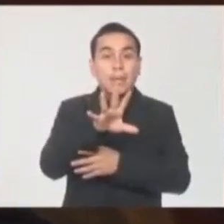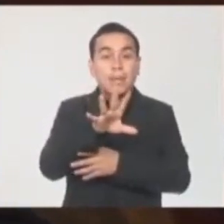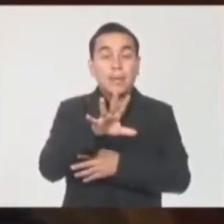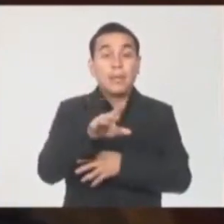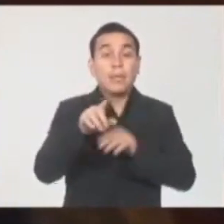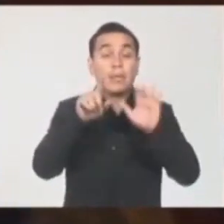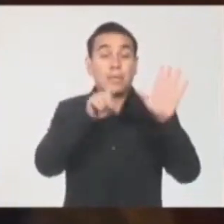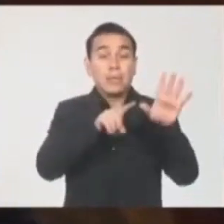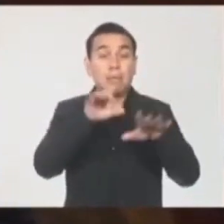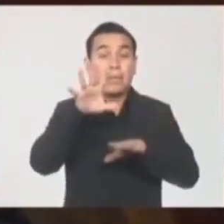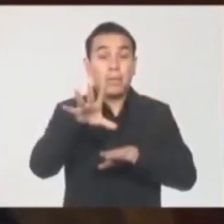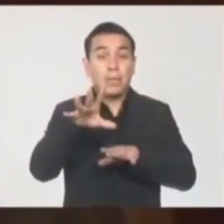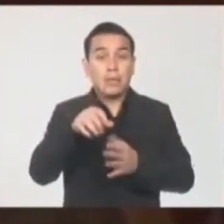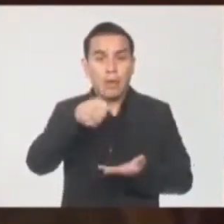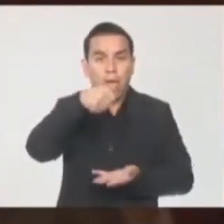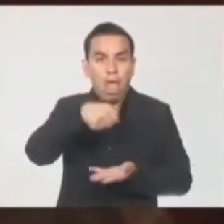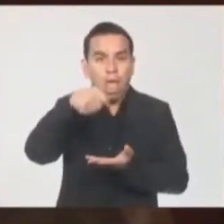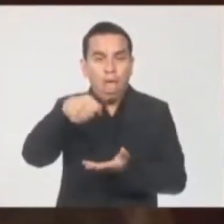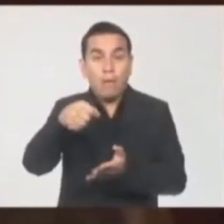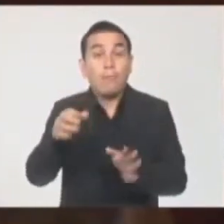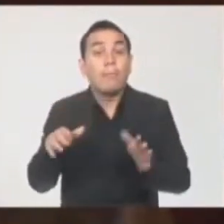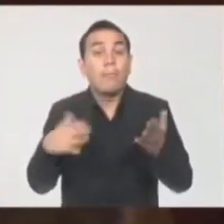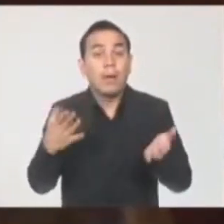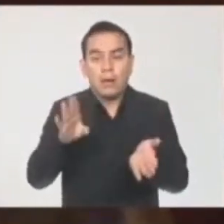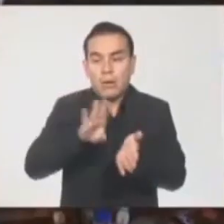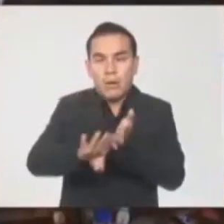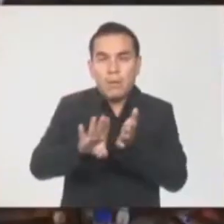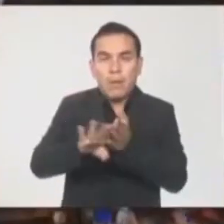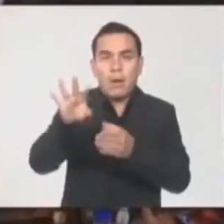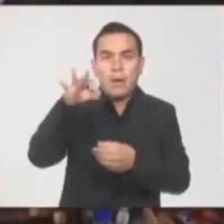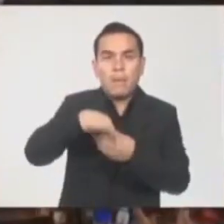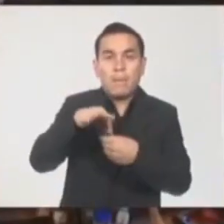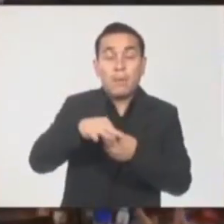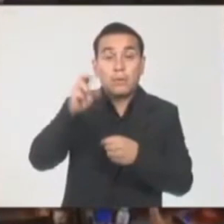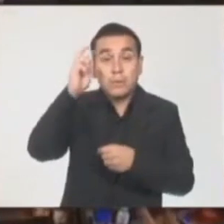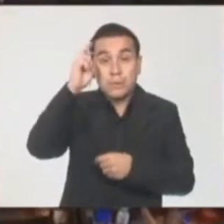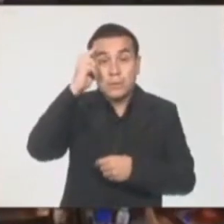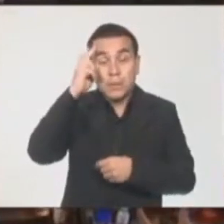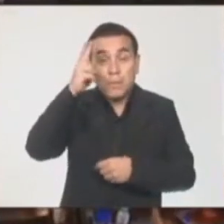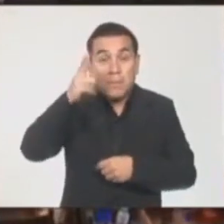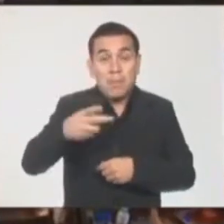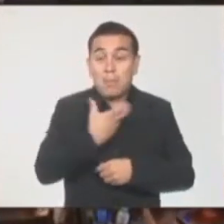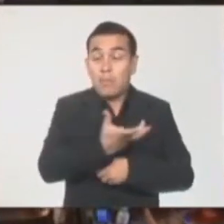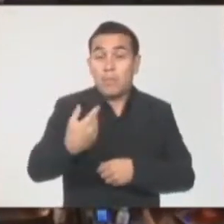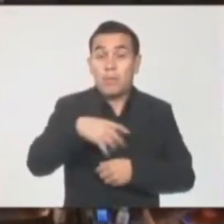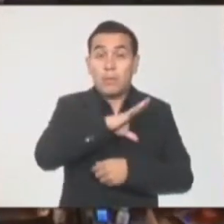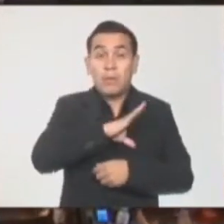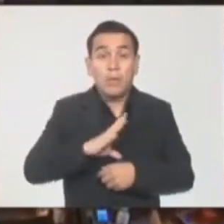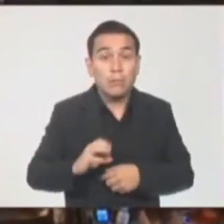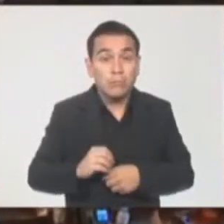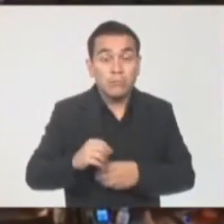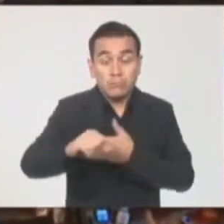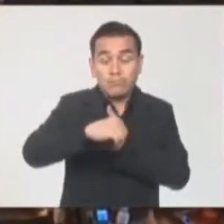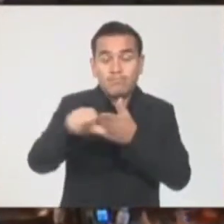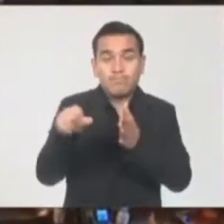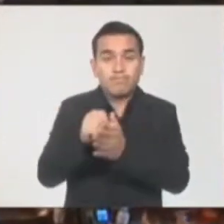65 camionadas de maletines negros para comprar esos votos que están ahí y que antes estaban en todo el Salón Legislativo.